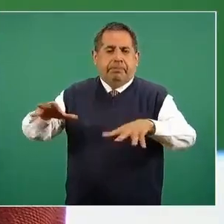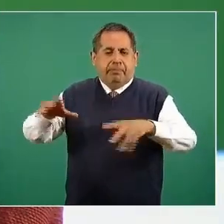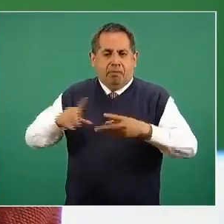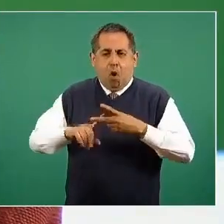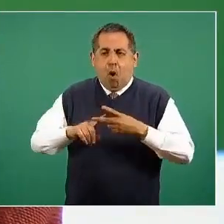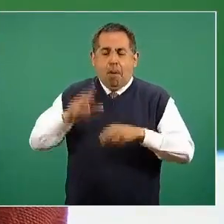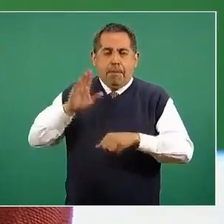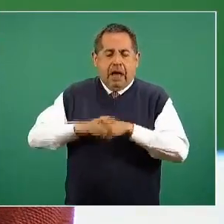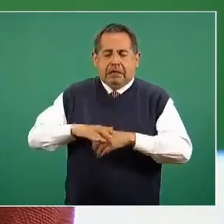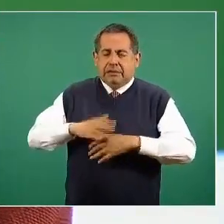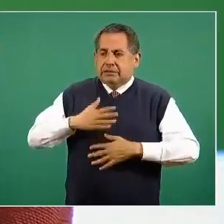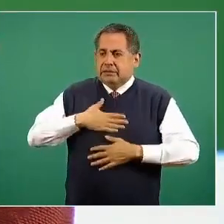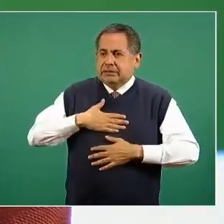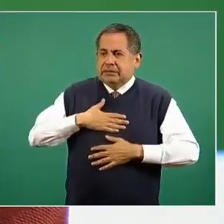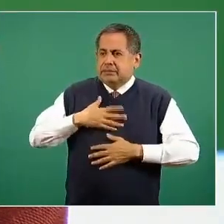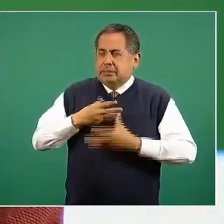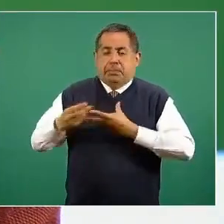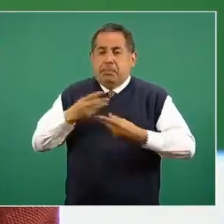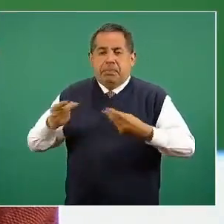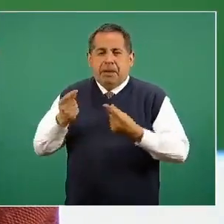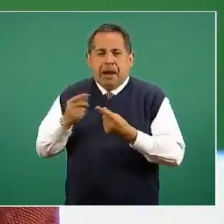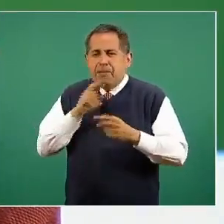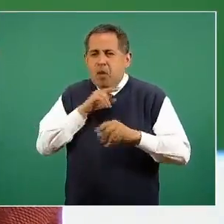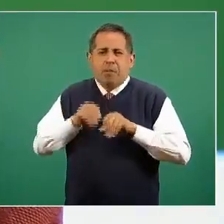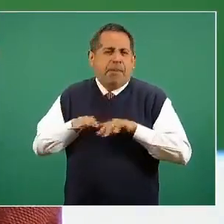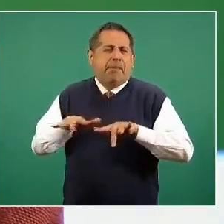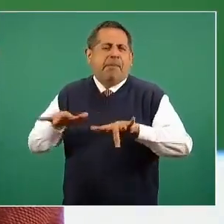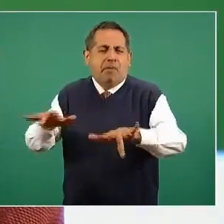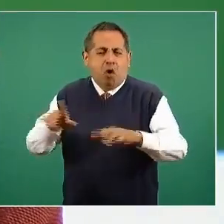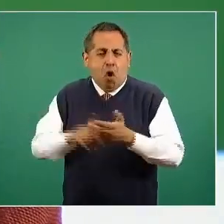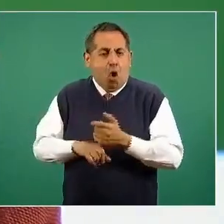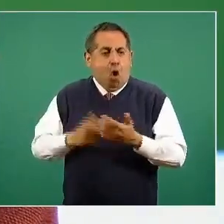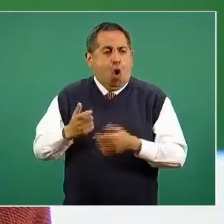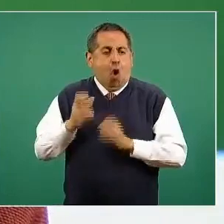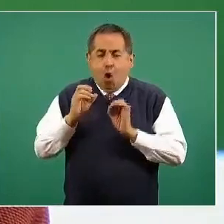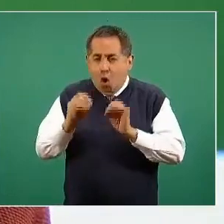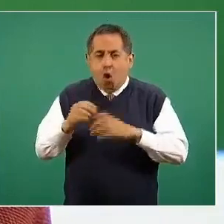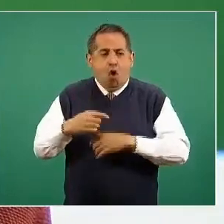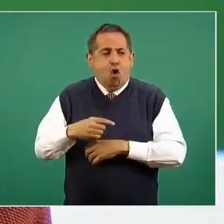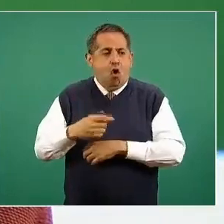más virulentos o escapar la respuesta inmune que